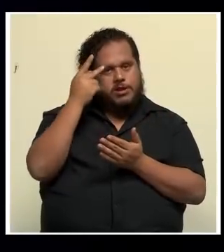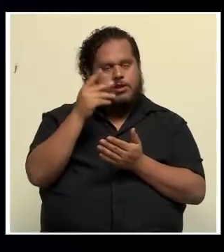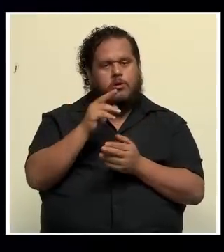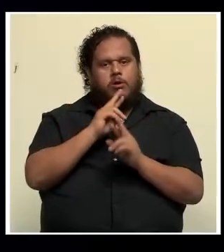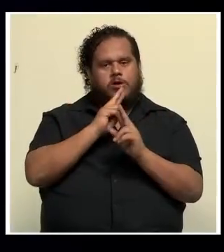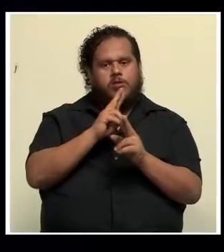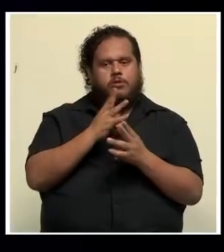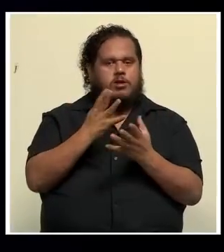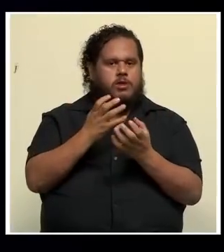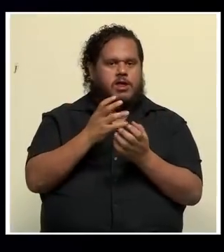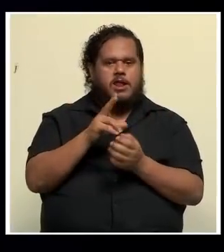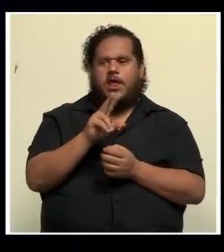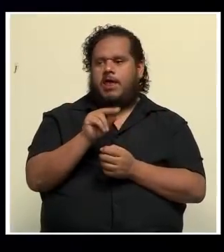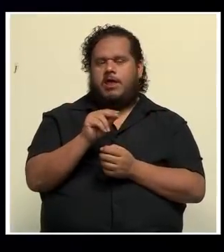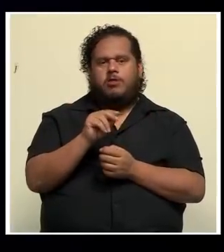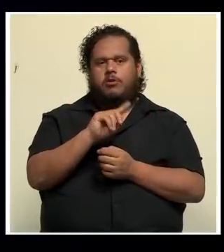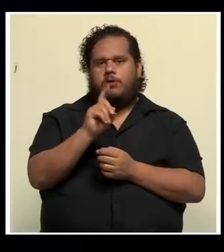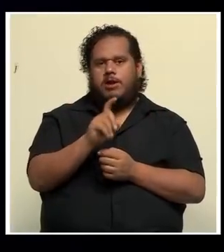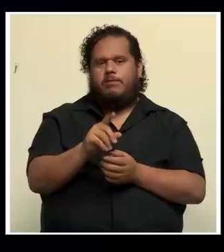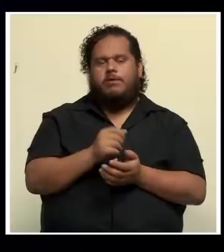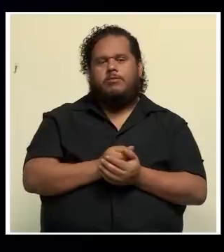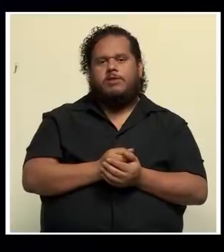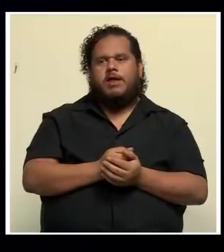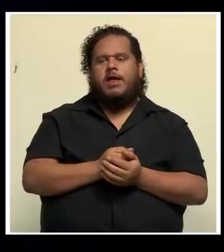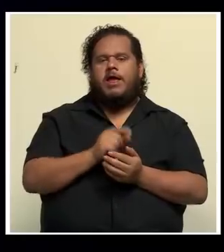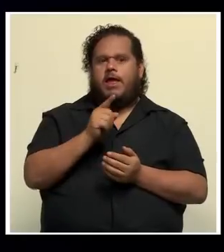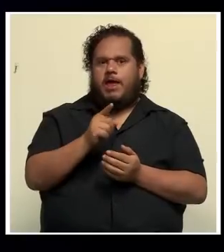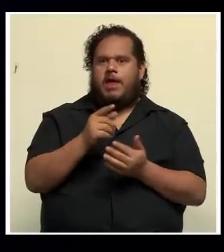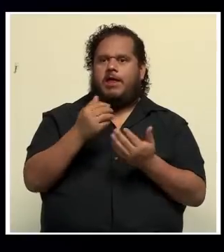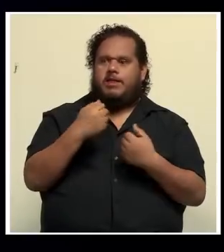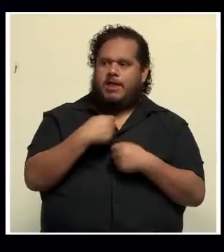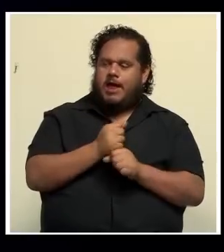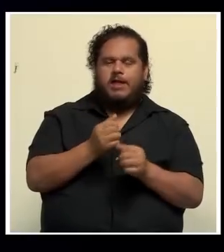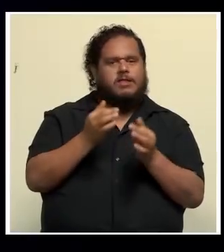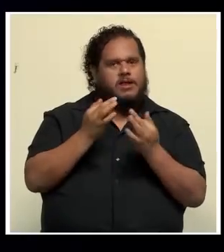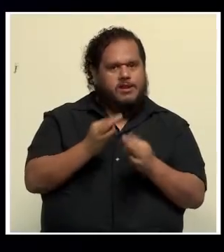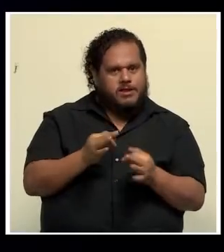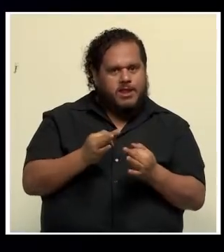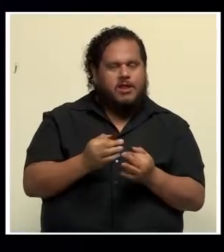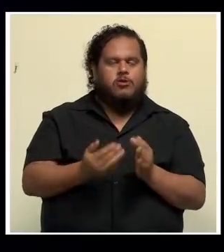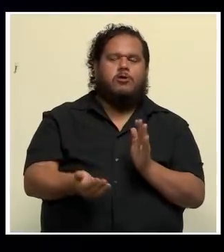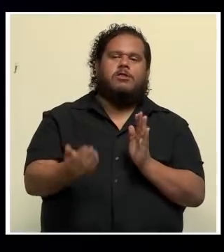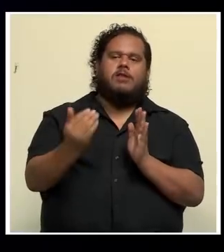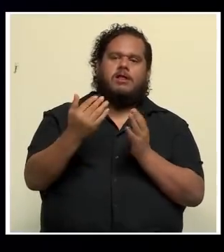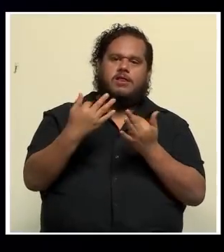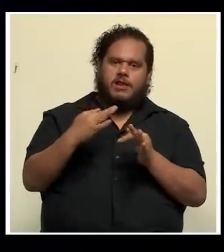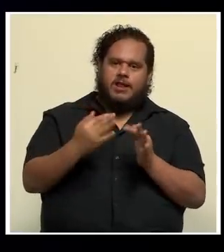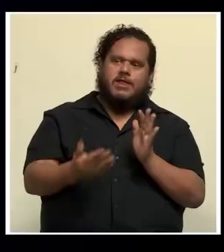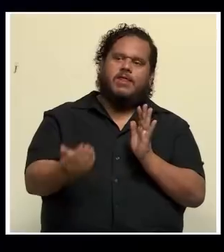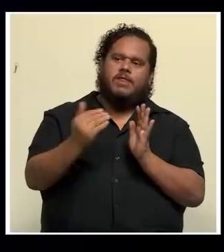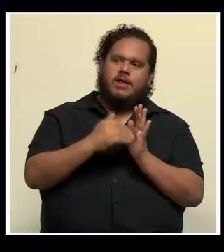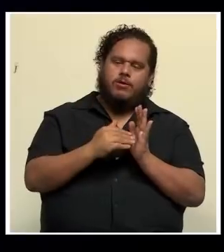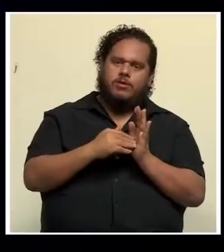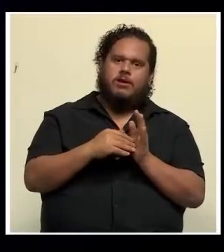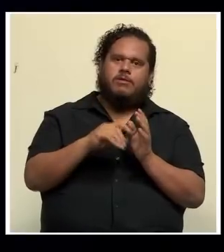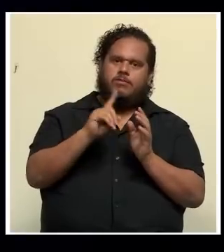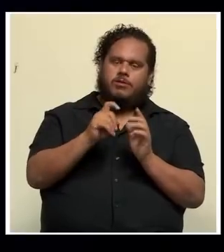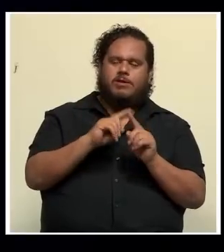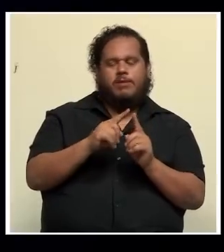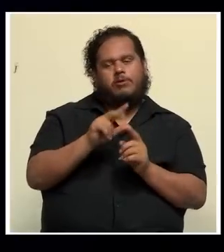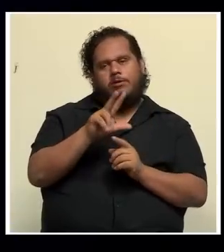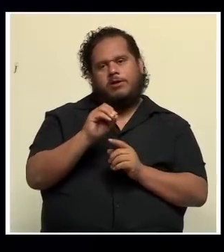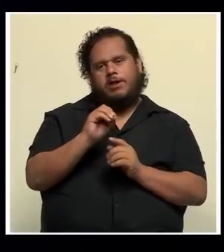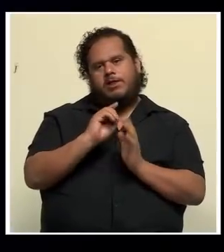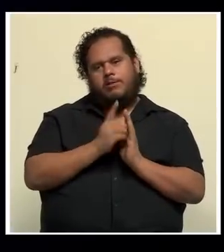lo que quiere y no lo que le preguntan. Se hace el intento, se intenta repreguntar un poquito, pero bueno, media hora es lo